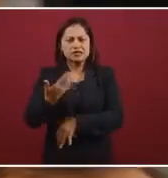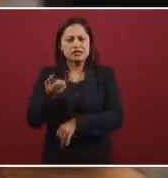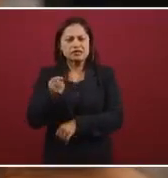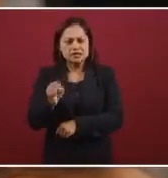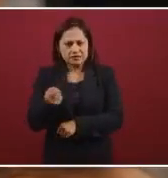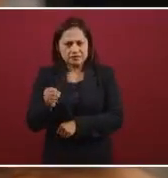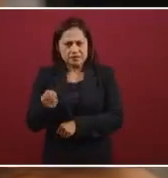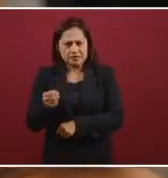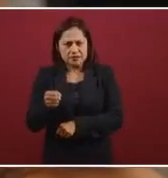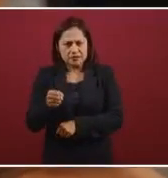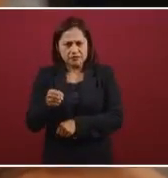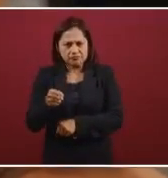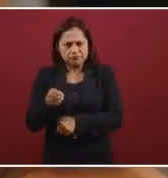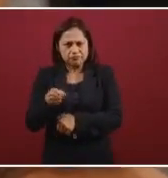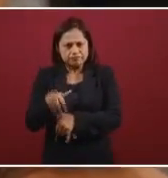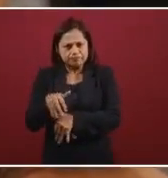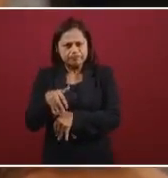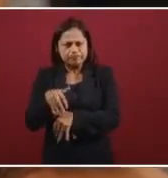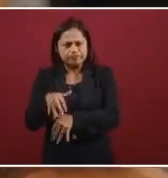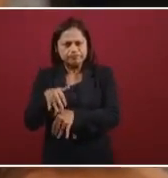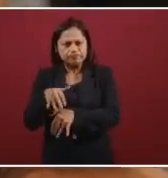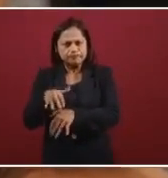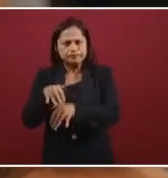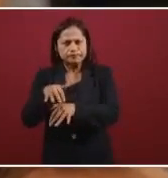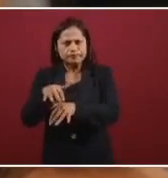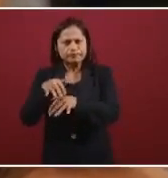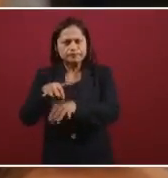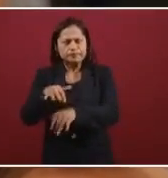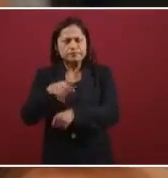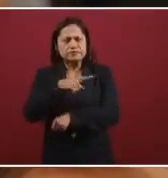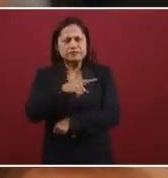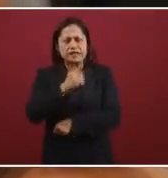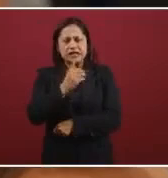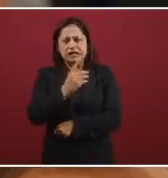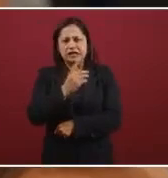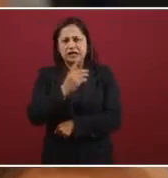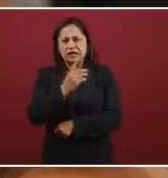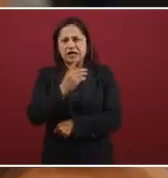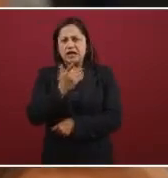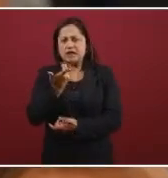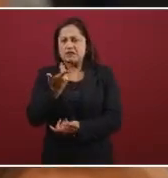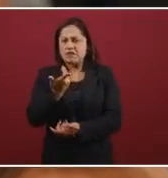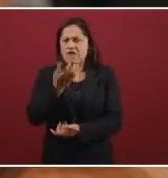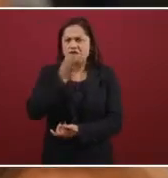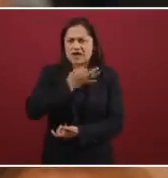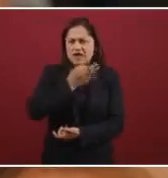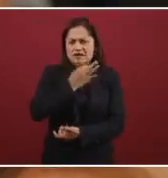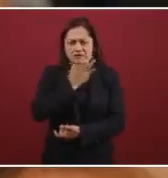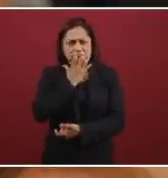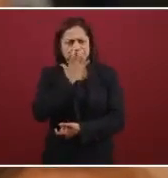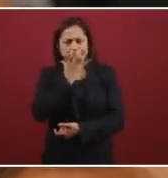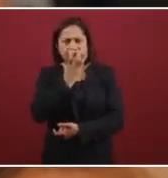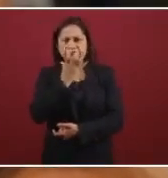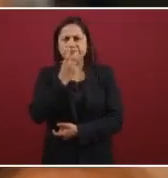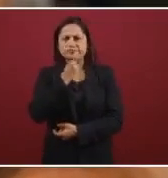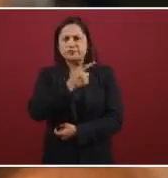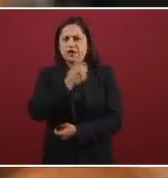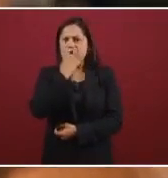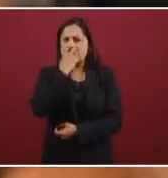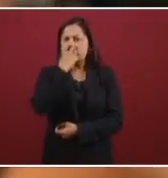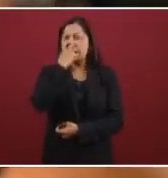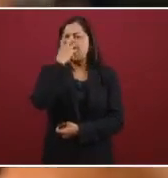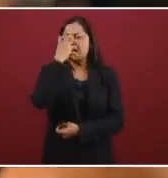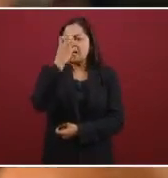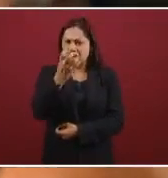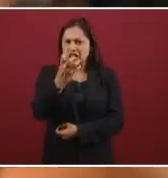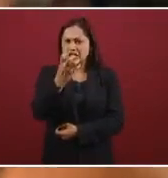mexicanos? El hecho de una ceremonia sobria, que está en la boca de todos, un grito inusitado,